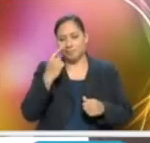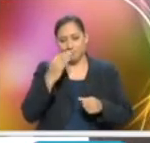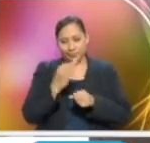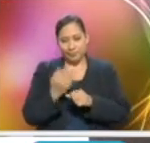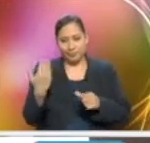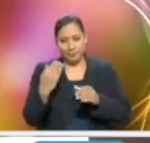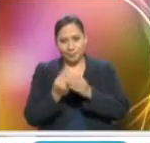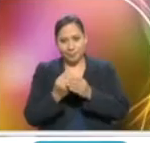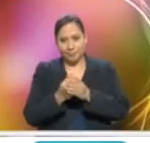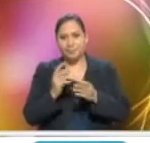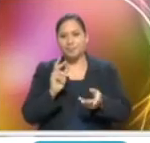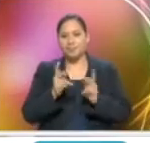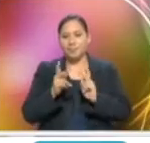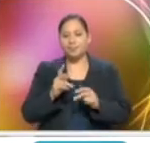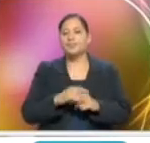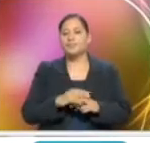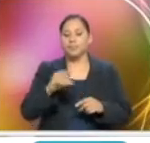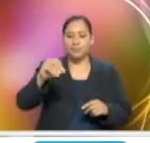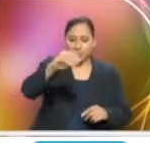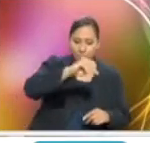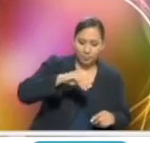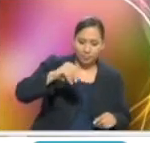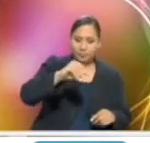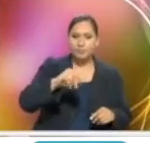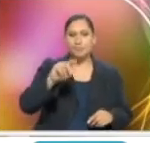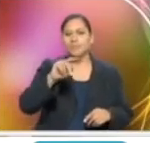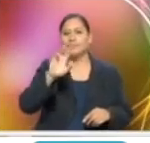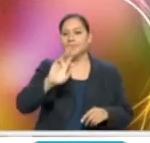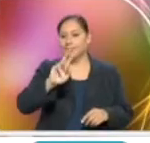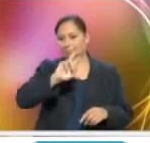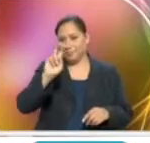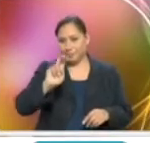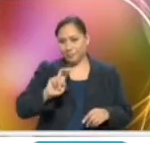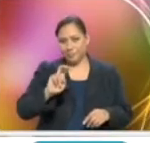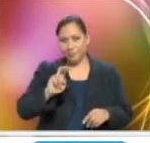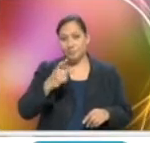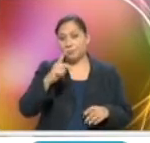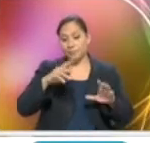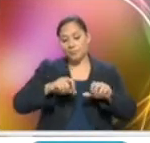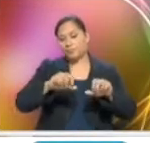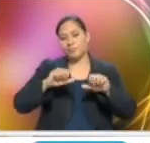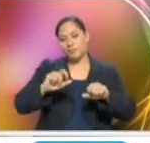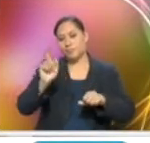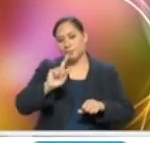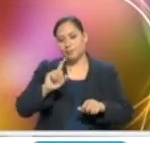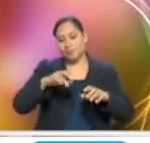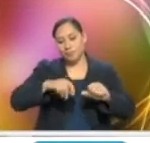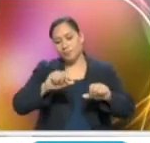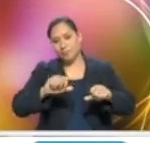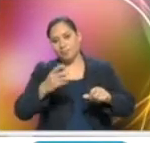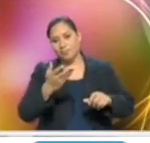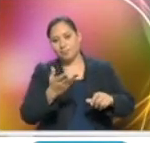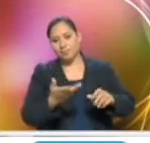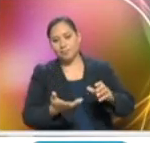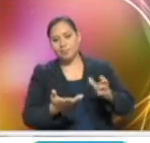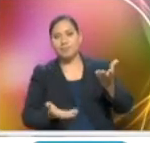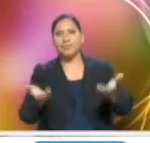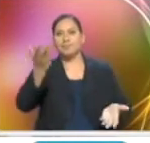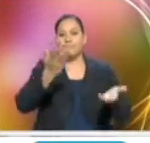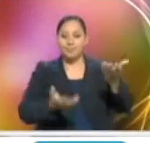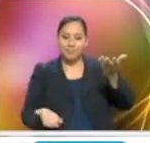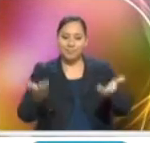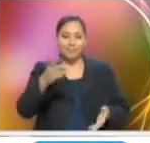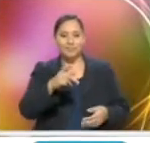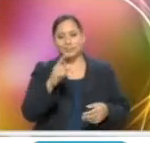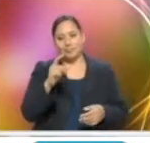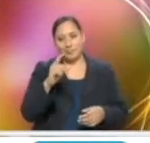rato. Sí. Y le vamos a poner de todo un poquito, que realmente va a quedar como pizza, solo que no vamos a hacer la masa, porque hacer una masa de pizza, pues sí es un poquito muy... Es distinto. Es